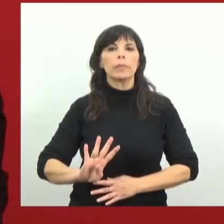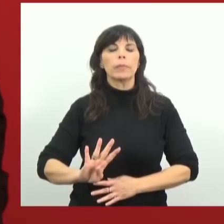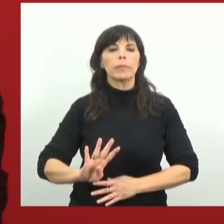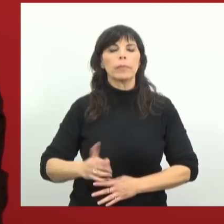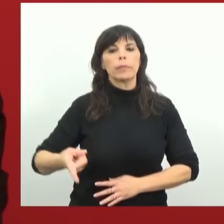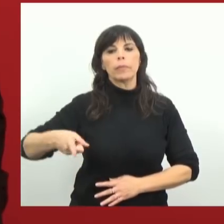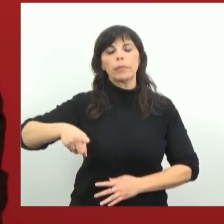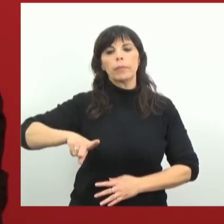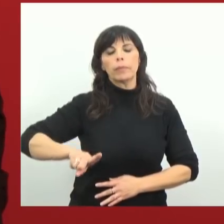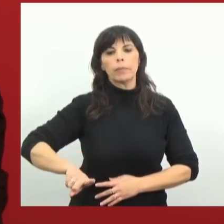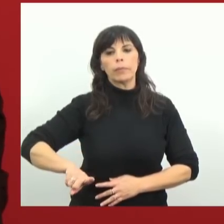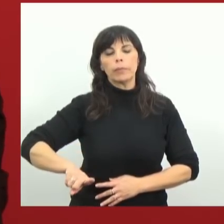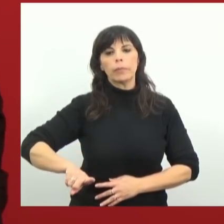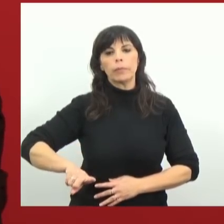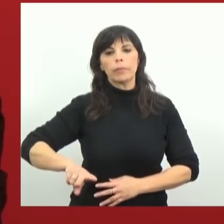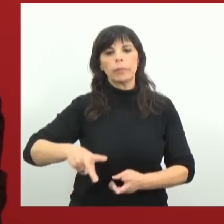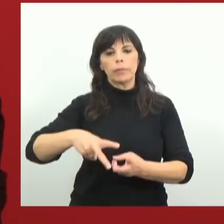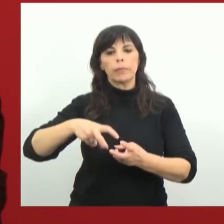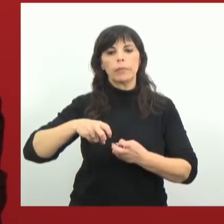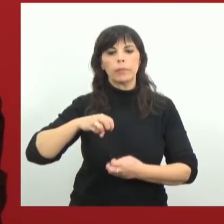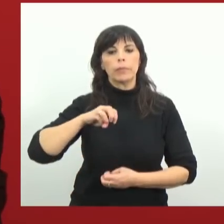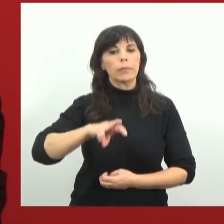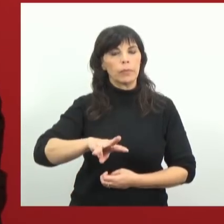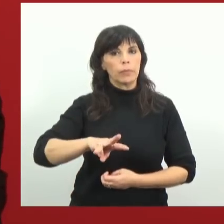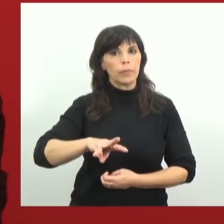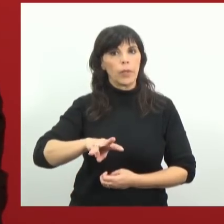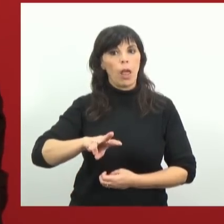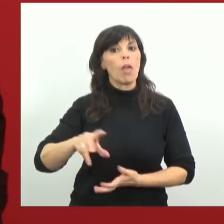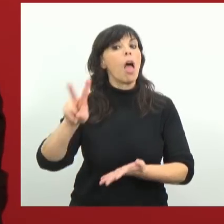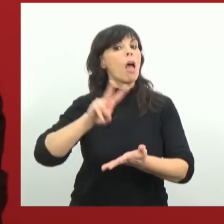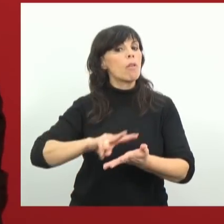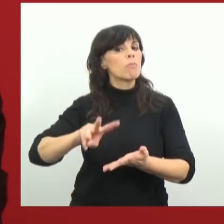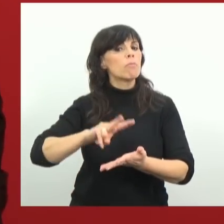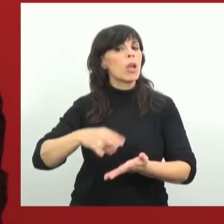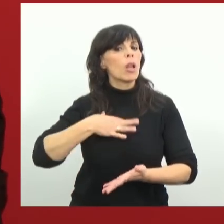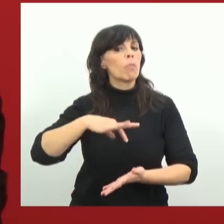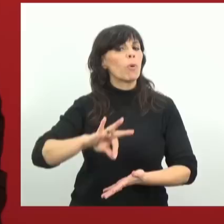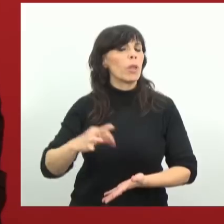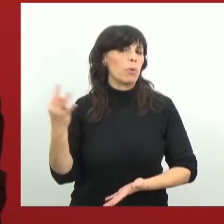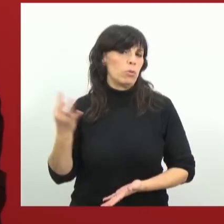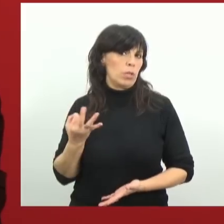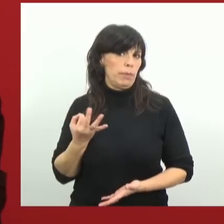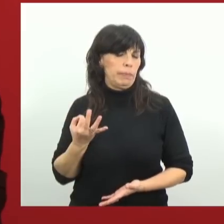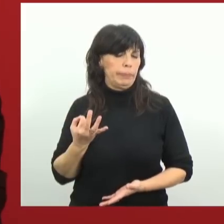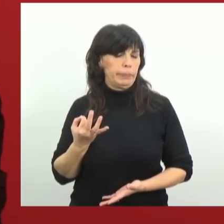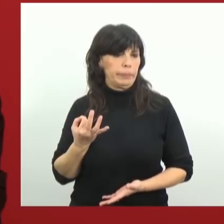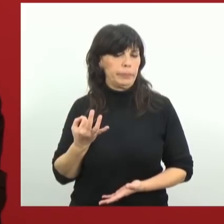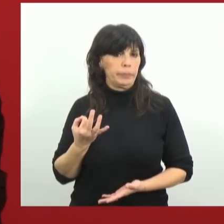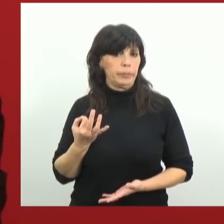también en Mateo 13 lo explica el Señor muy bien. Dice